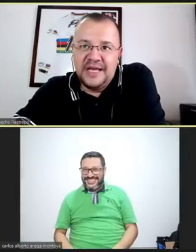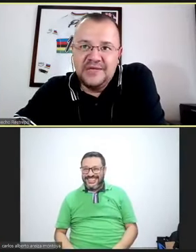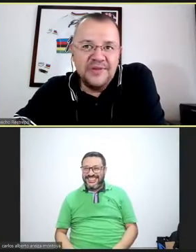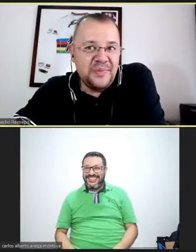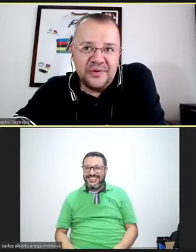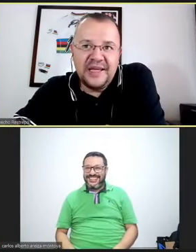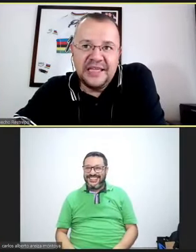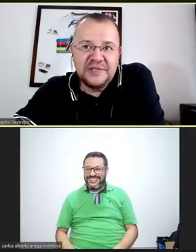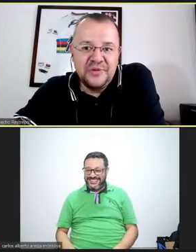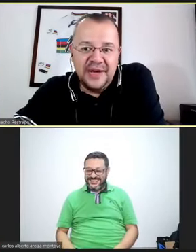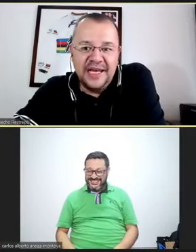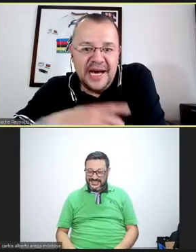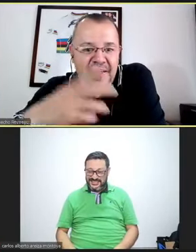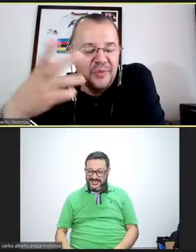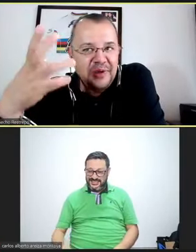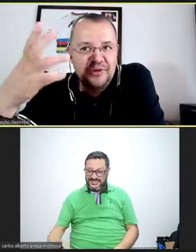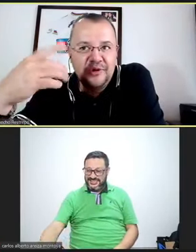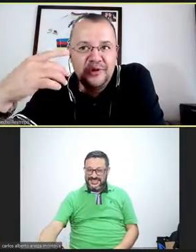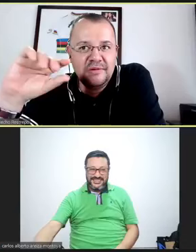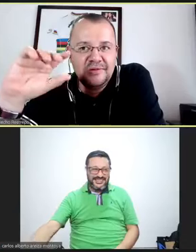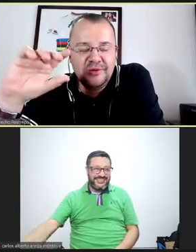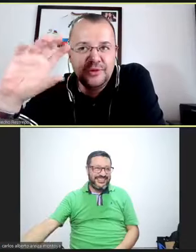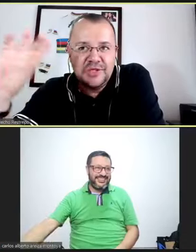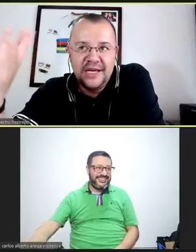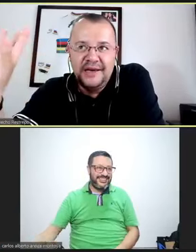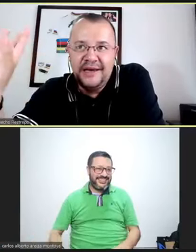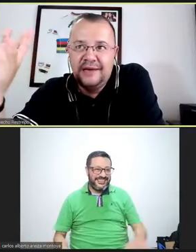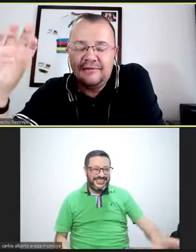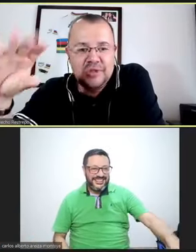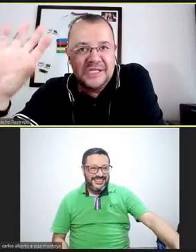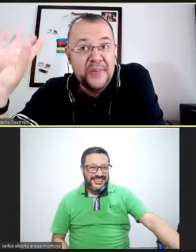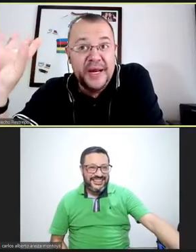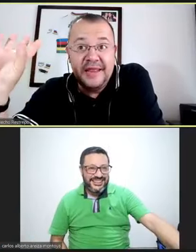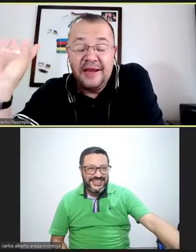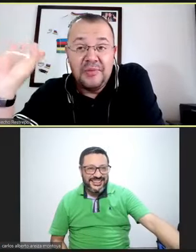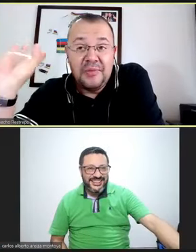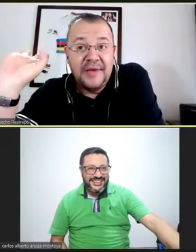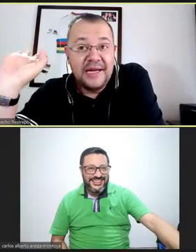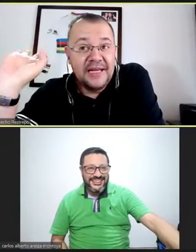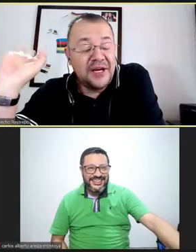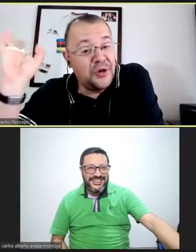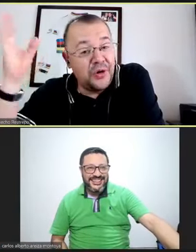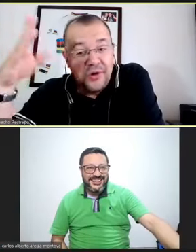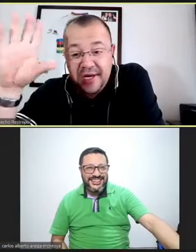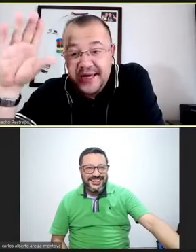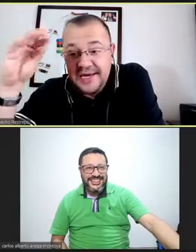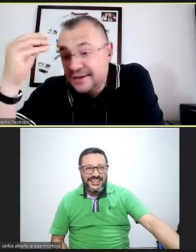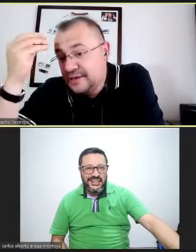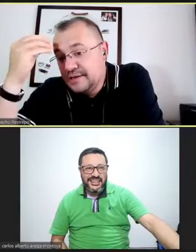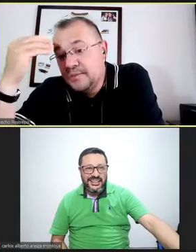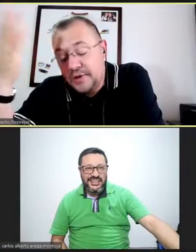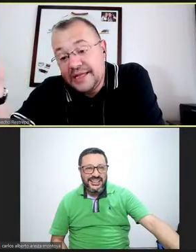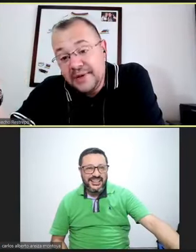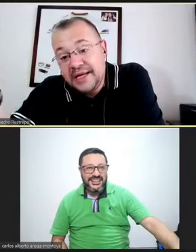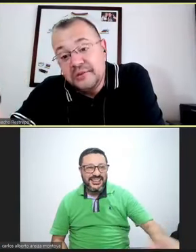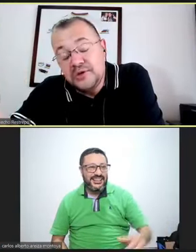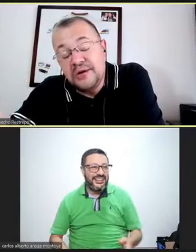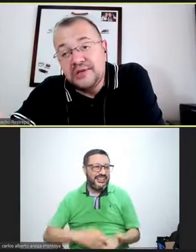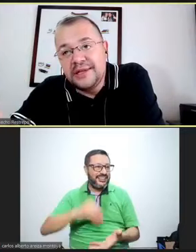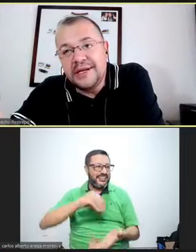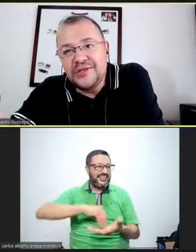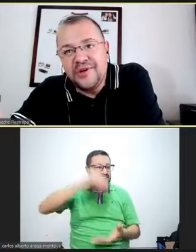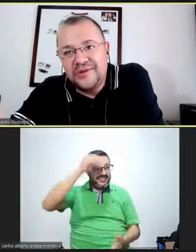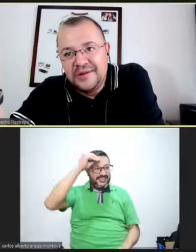también es un deporte que es muy ligado, pero uno no sé si aprende como a mirar de reojo o qué, porque también es de